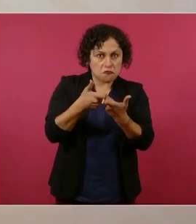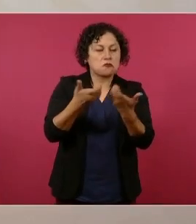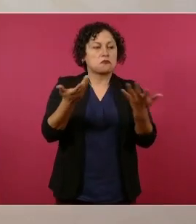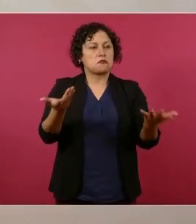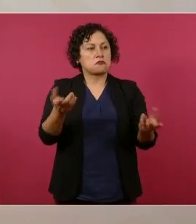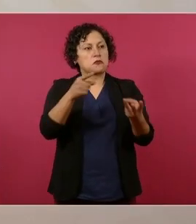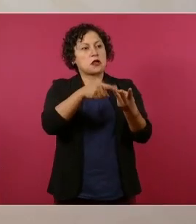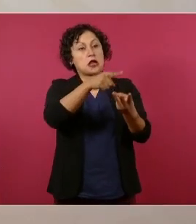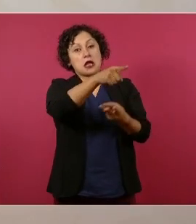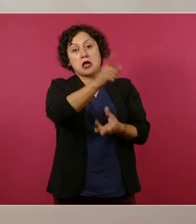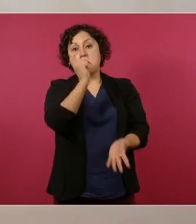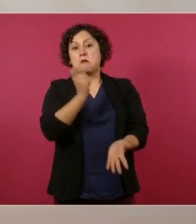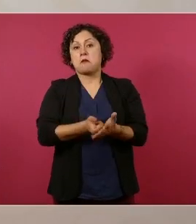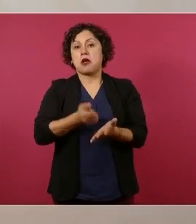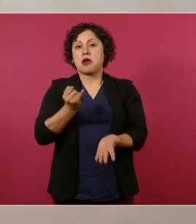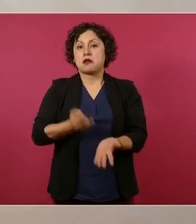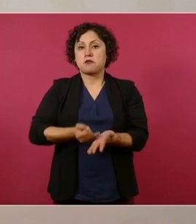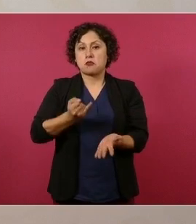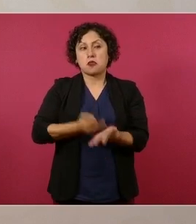pagaron impuestos